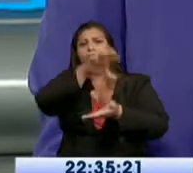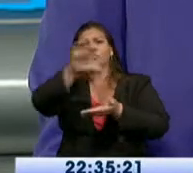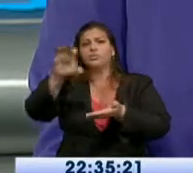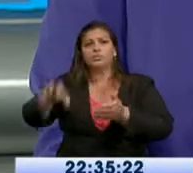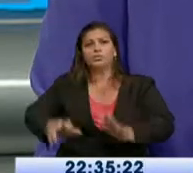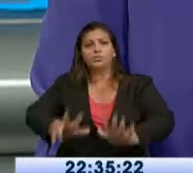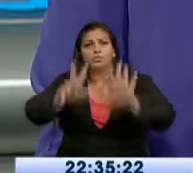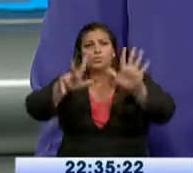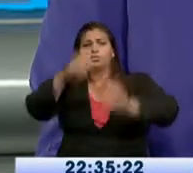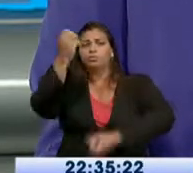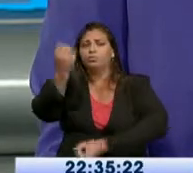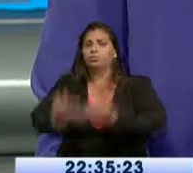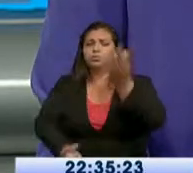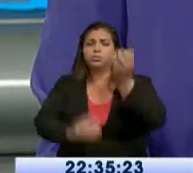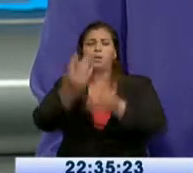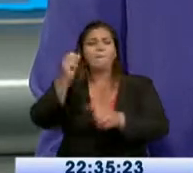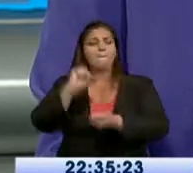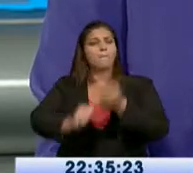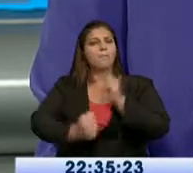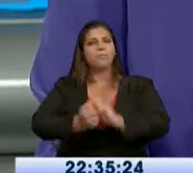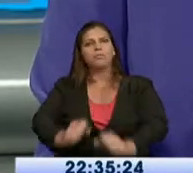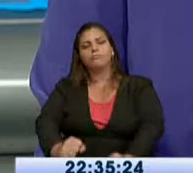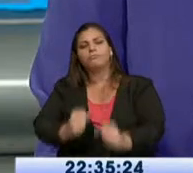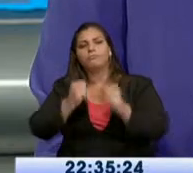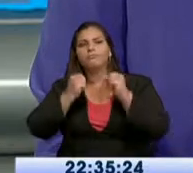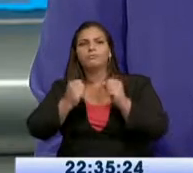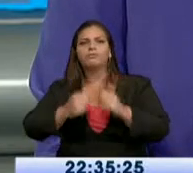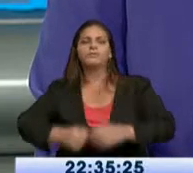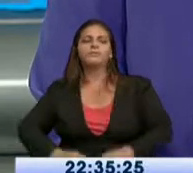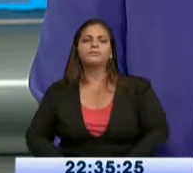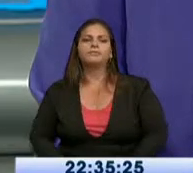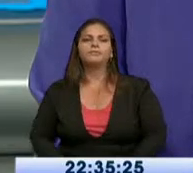reportado flagelos de gran magnitud.